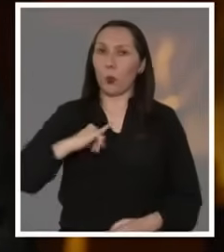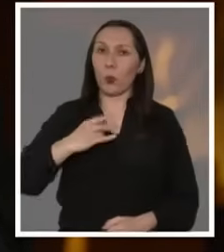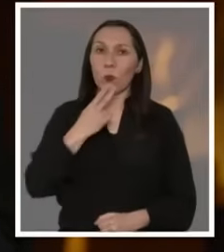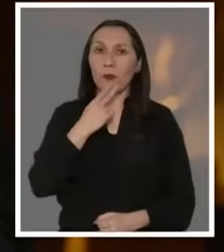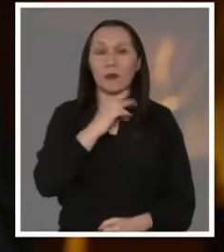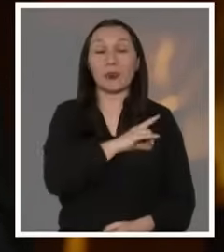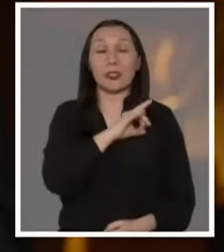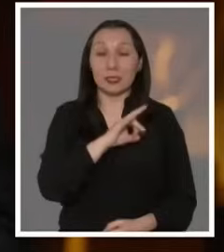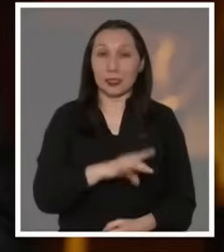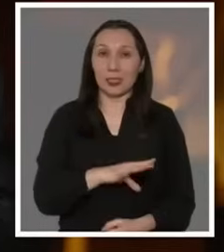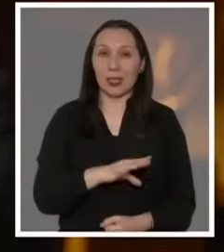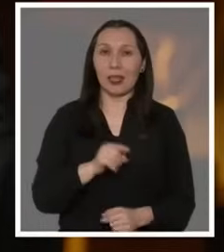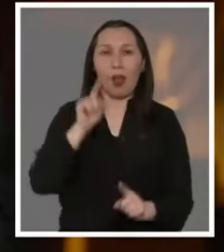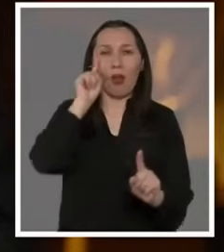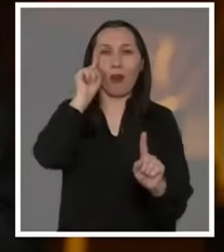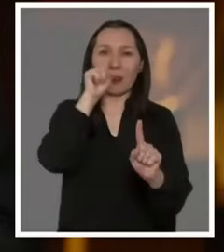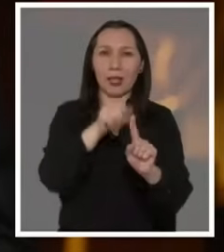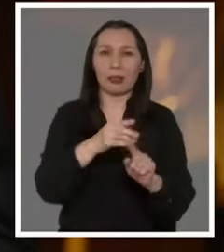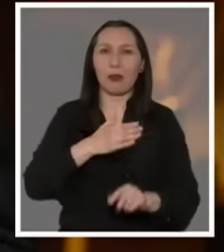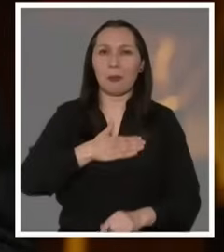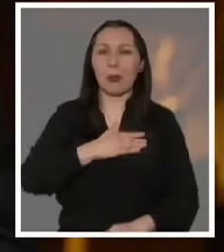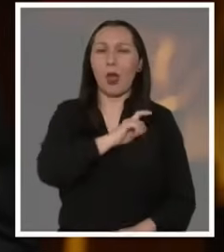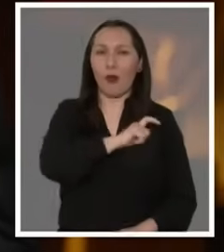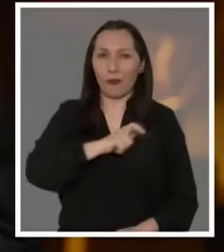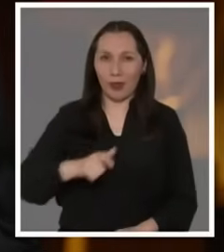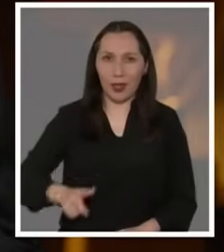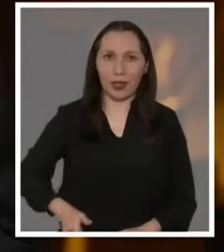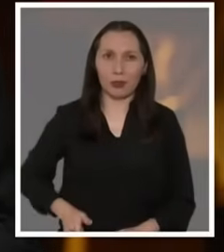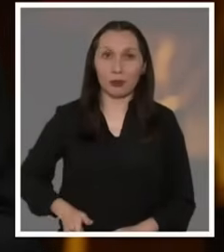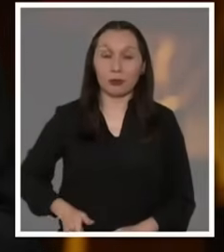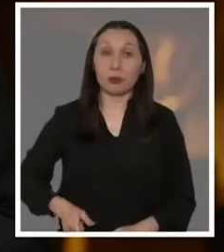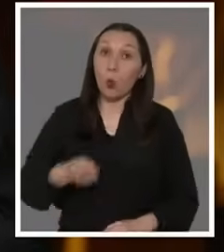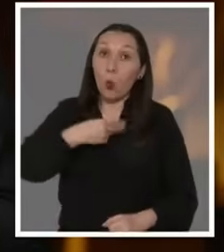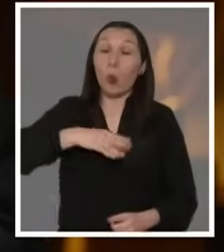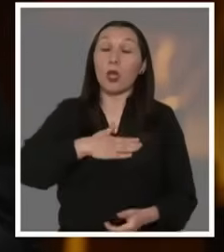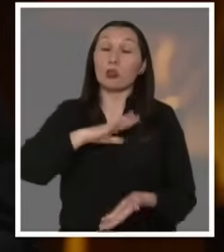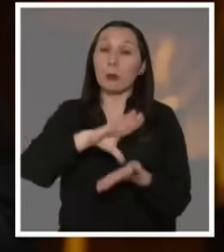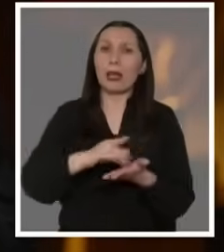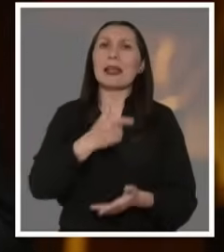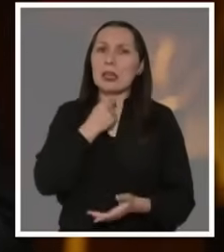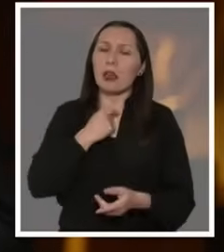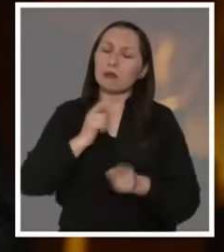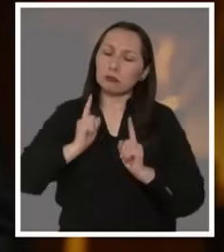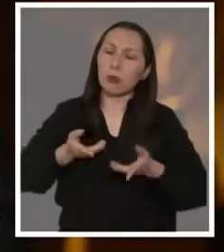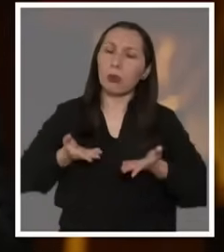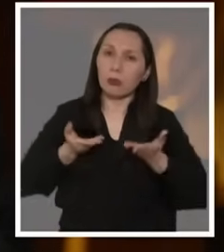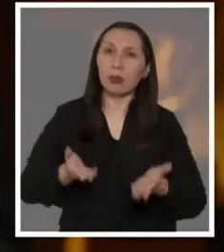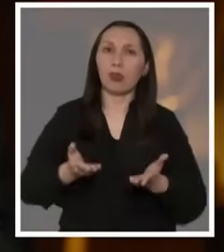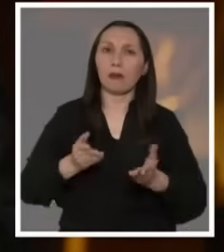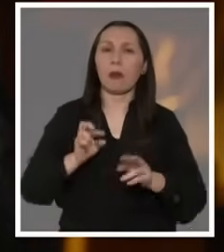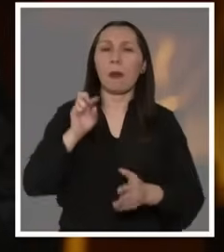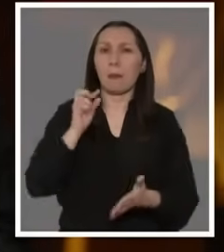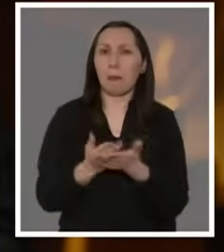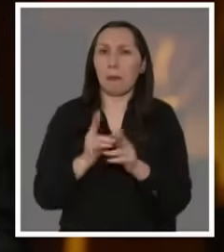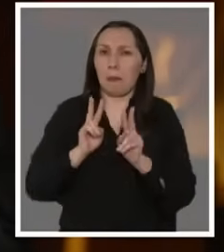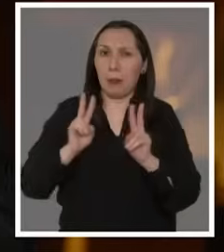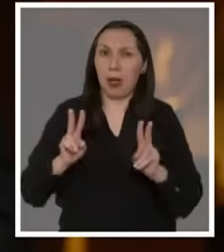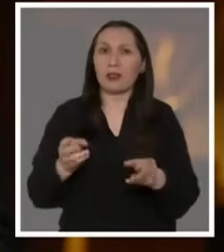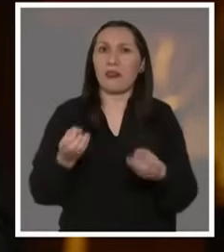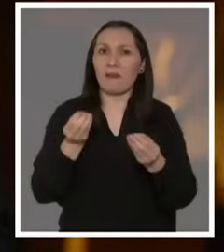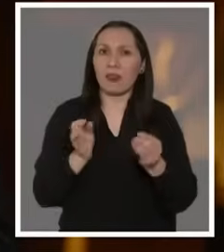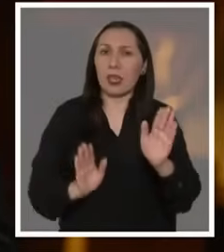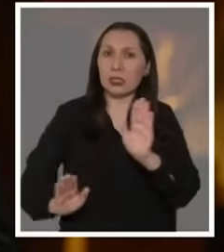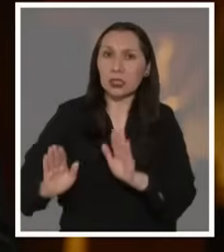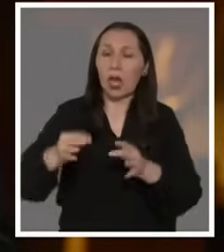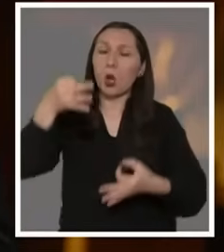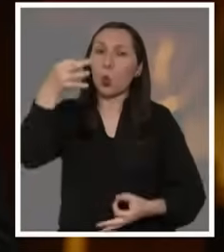vivir en Chile, es el objetivo de mi gobierno. Porque nuestro país quiere y merece paz, bienestar y